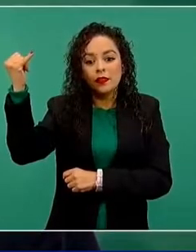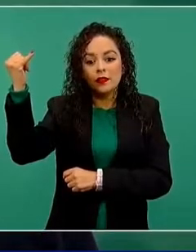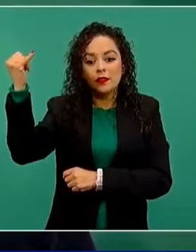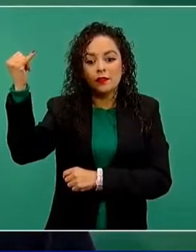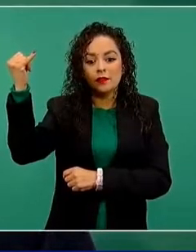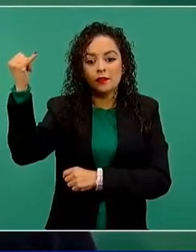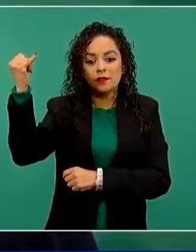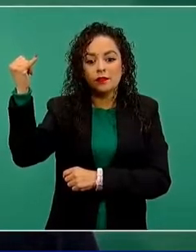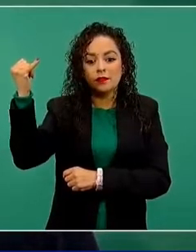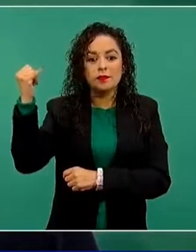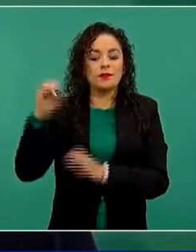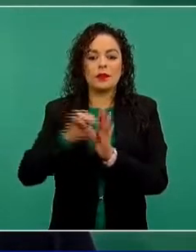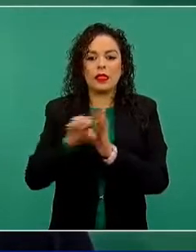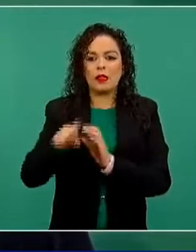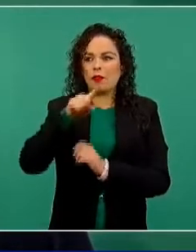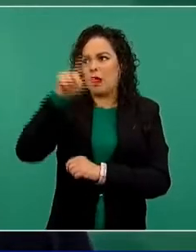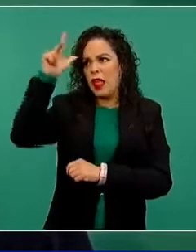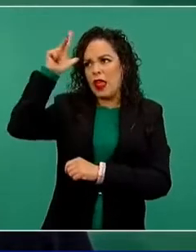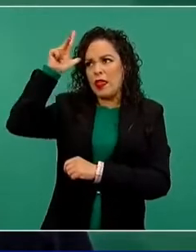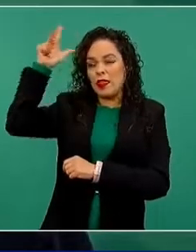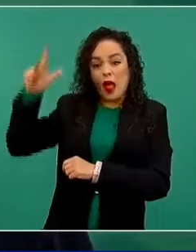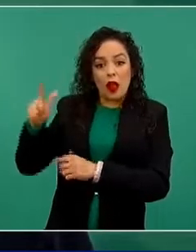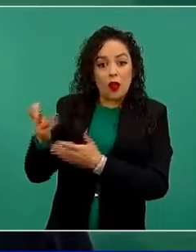dirigentes como Hidalgo,